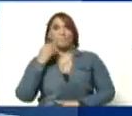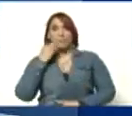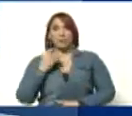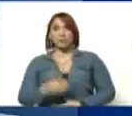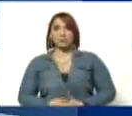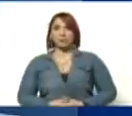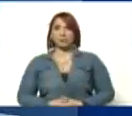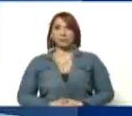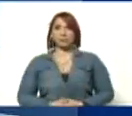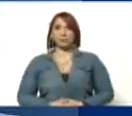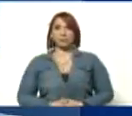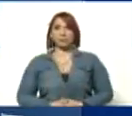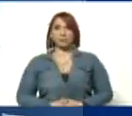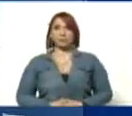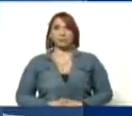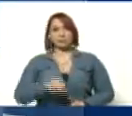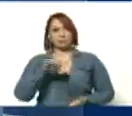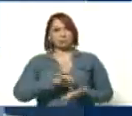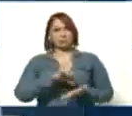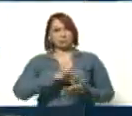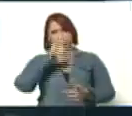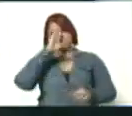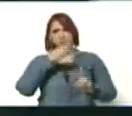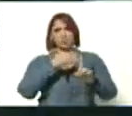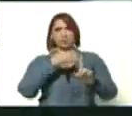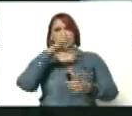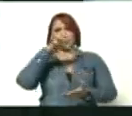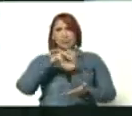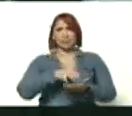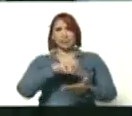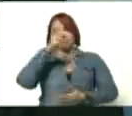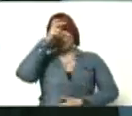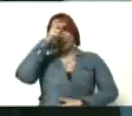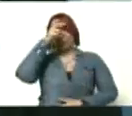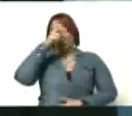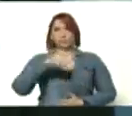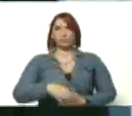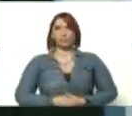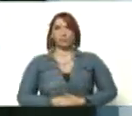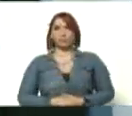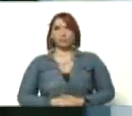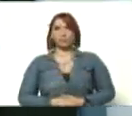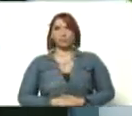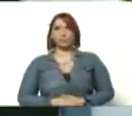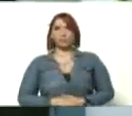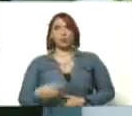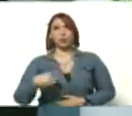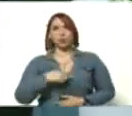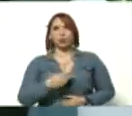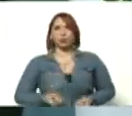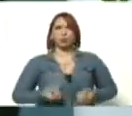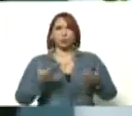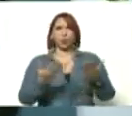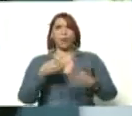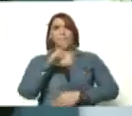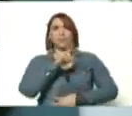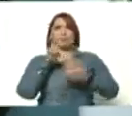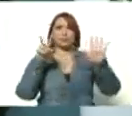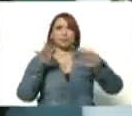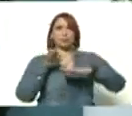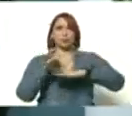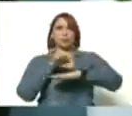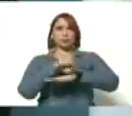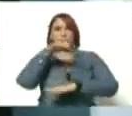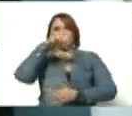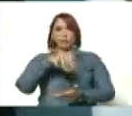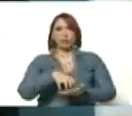se queda centrada en el estado Falcón, en la capital, sino que estaremos llegando a los 25 municipios del estado